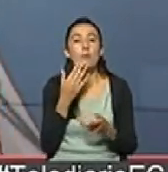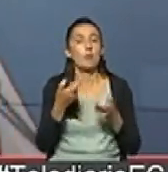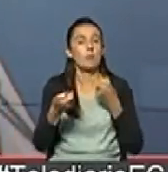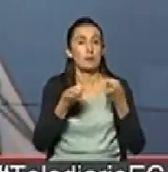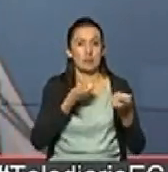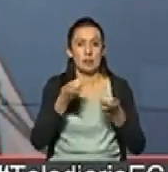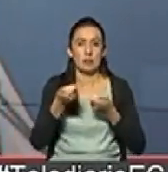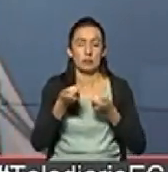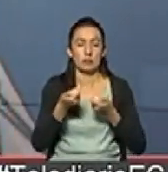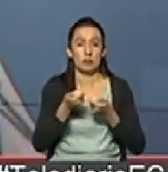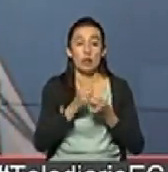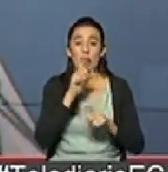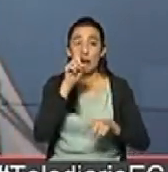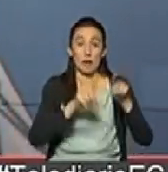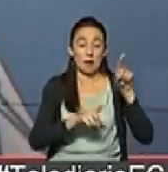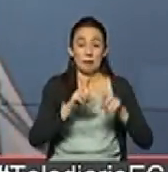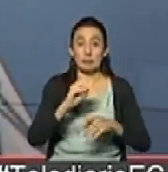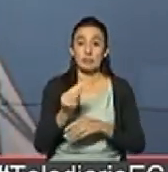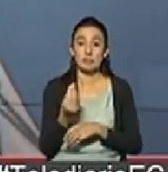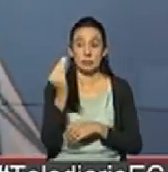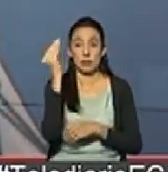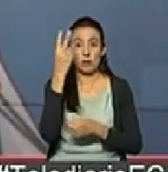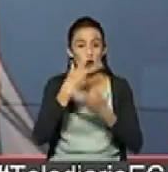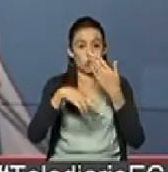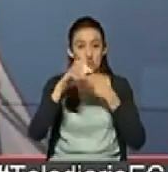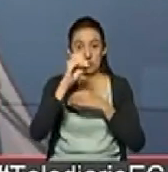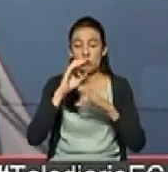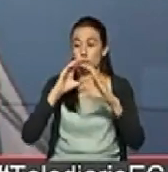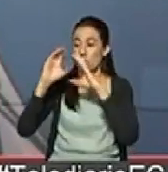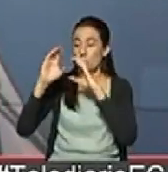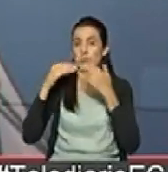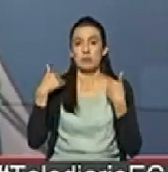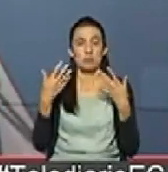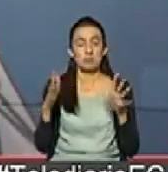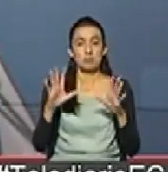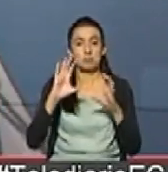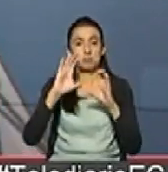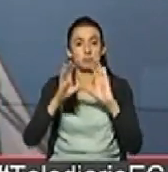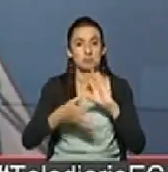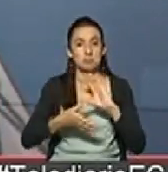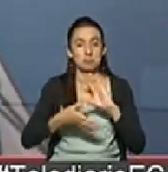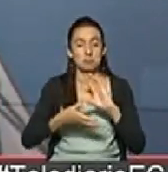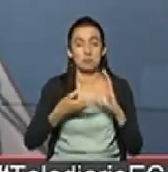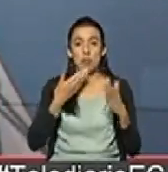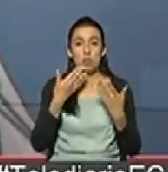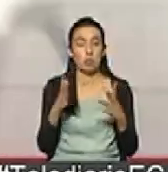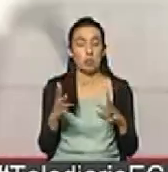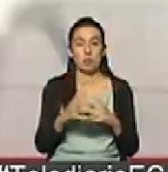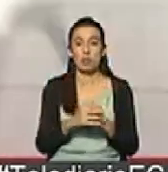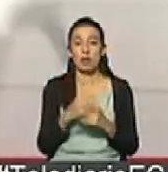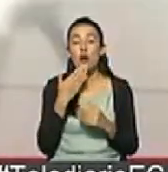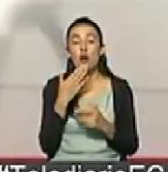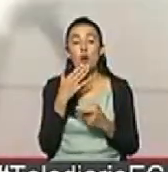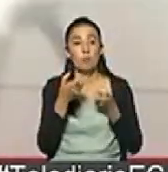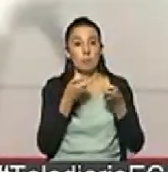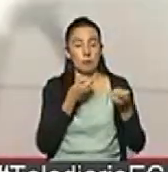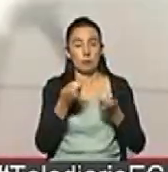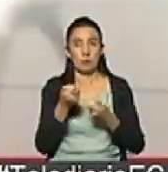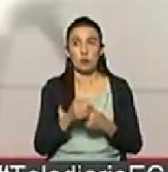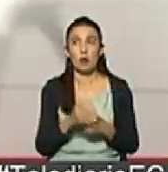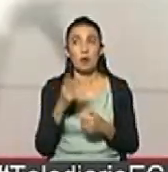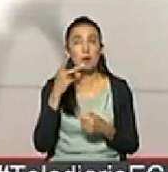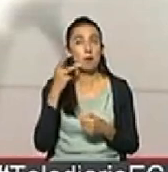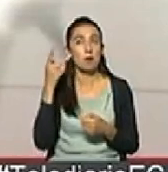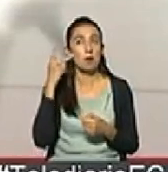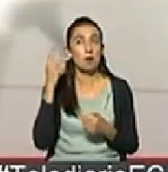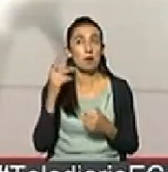¿Cuáles son los que deben estar en nuestra mente también como padres y las señales a las que debemos estar alertas? Ya, claro, por eso hay el